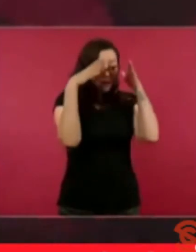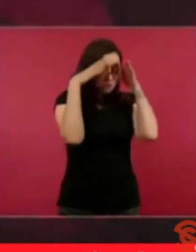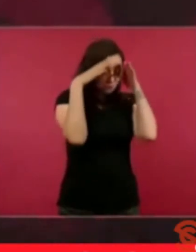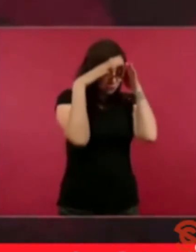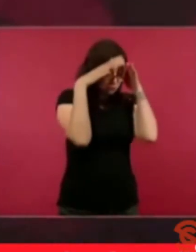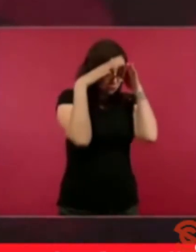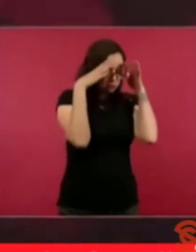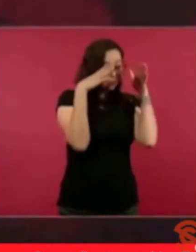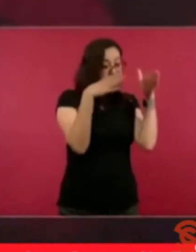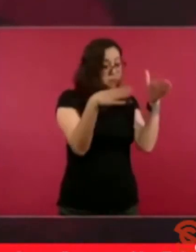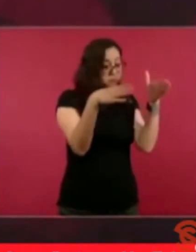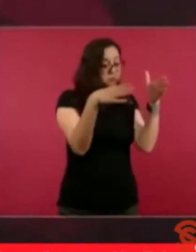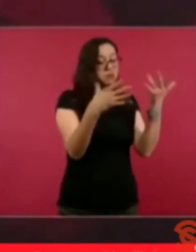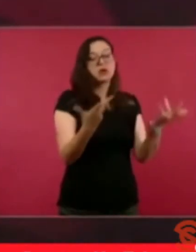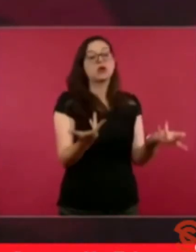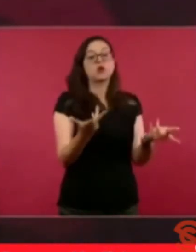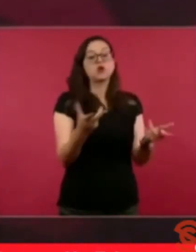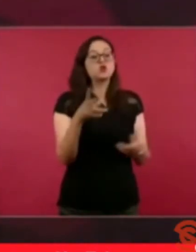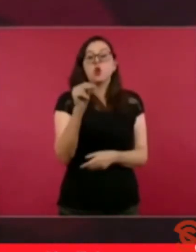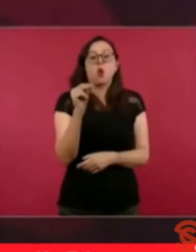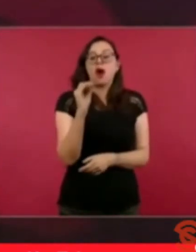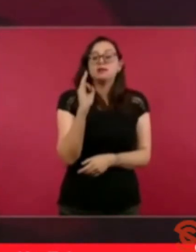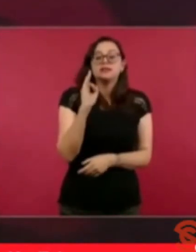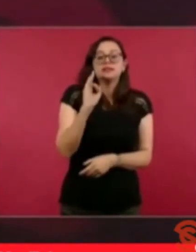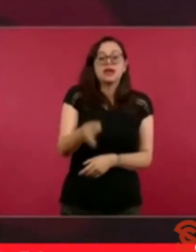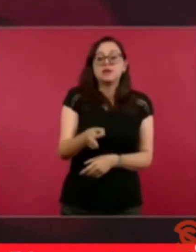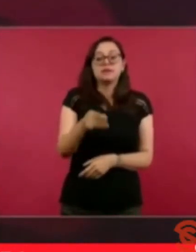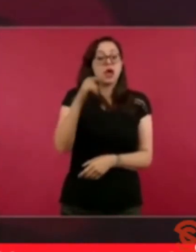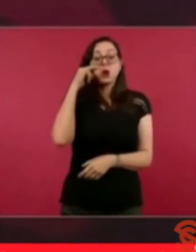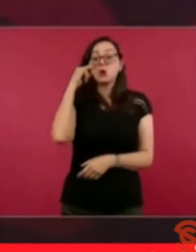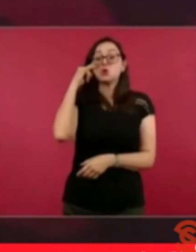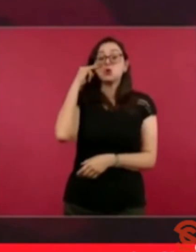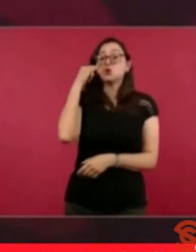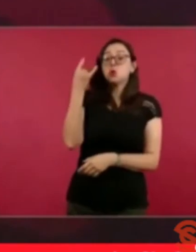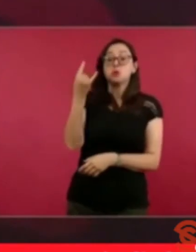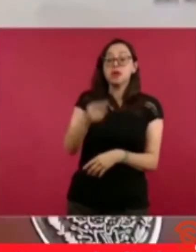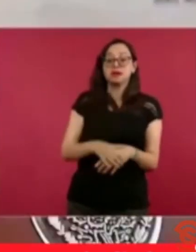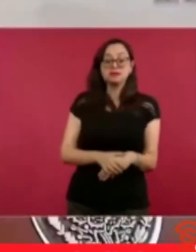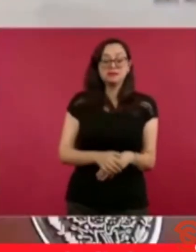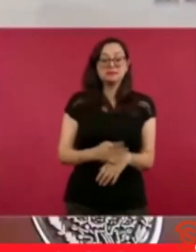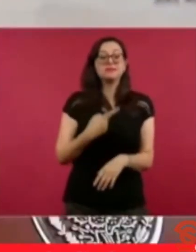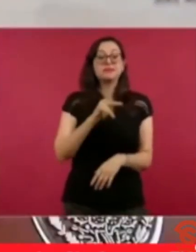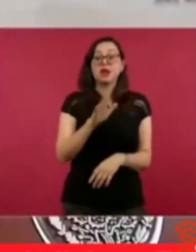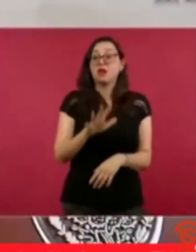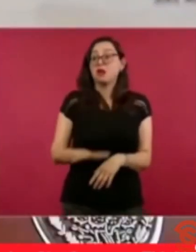o no quieren aceptar, sí lo ve la gente.